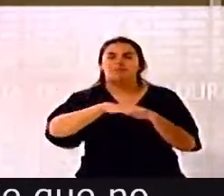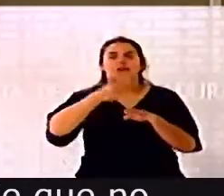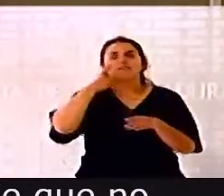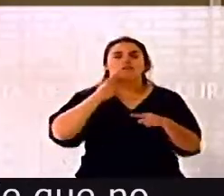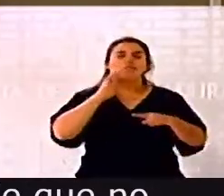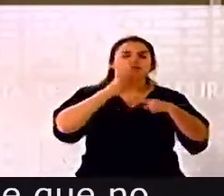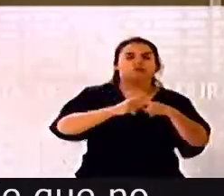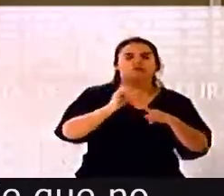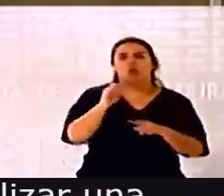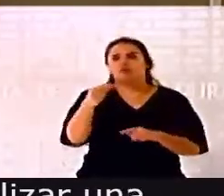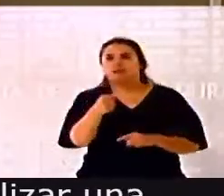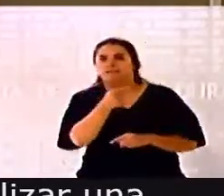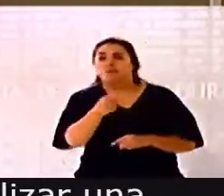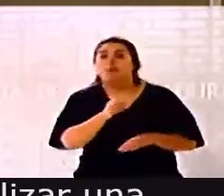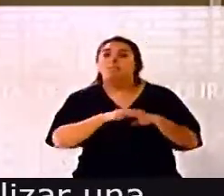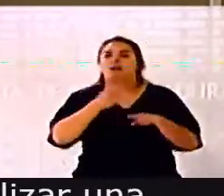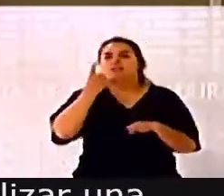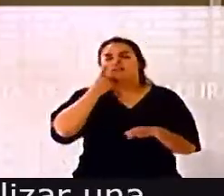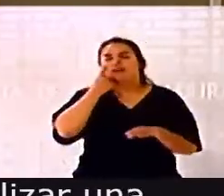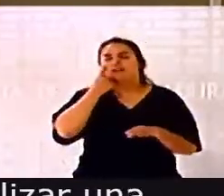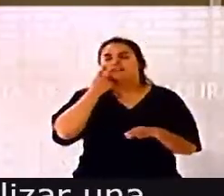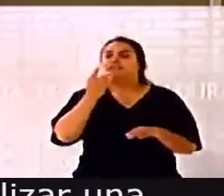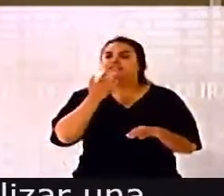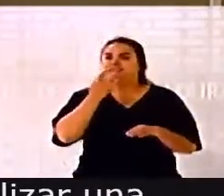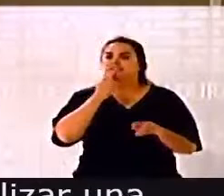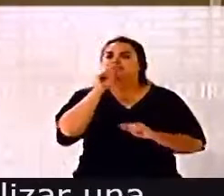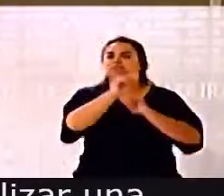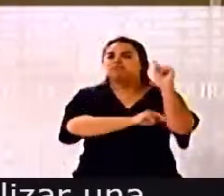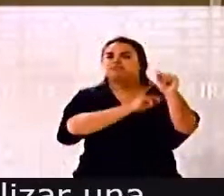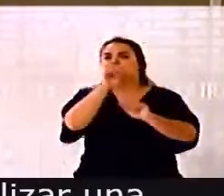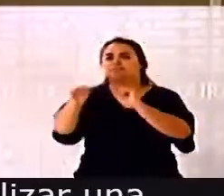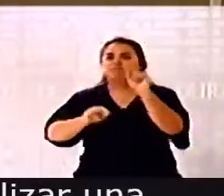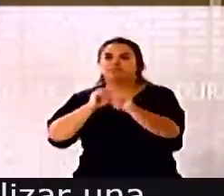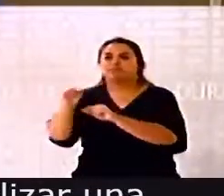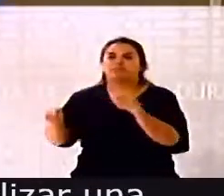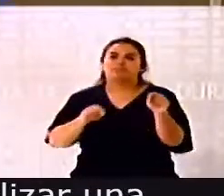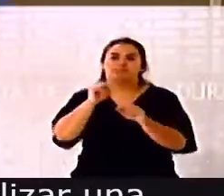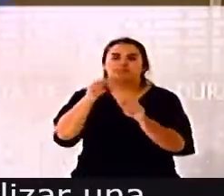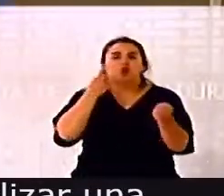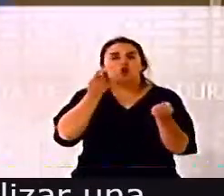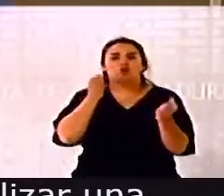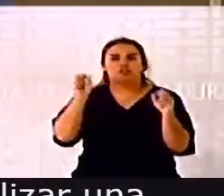positivos o negativos y ver la posibilidad de que hubiese transmisión comunitaria.